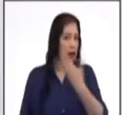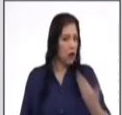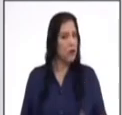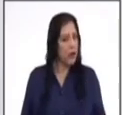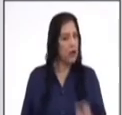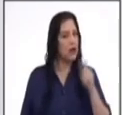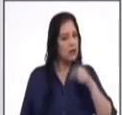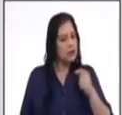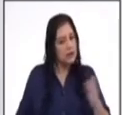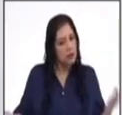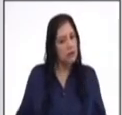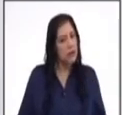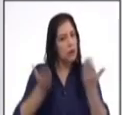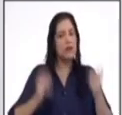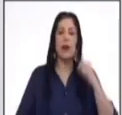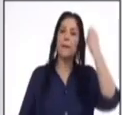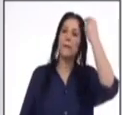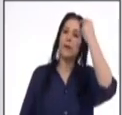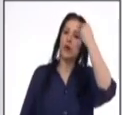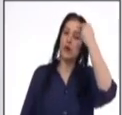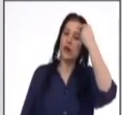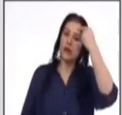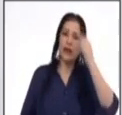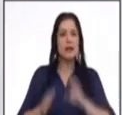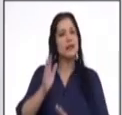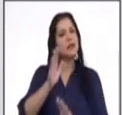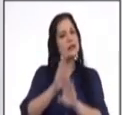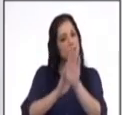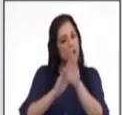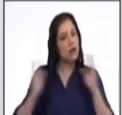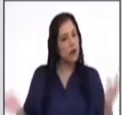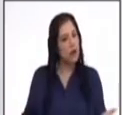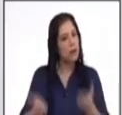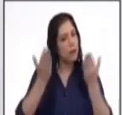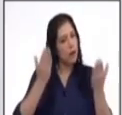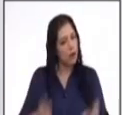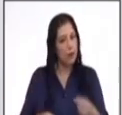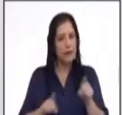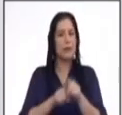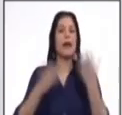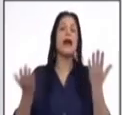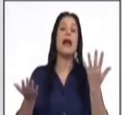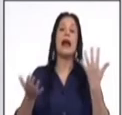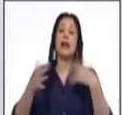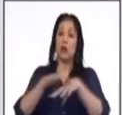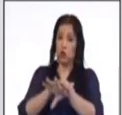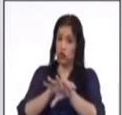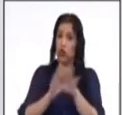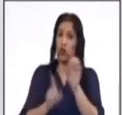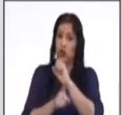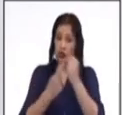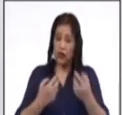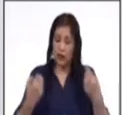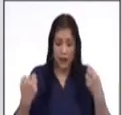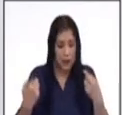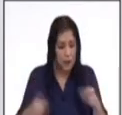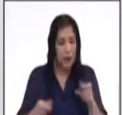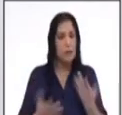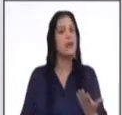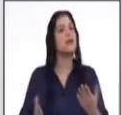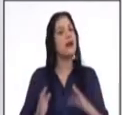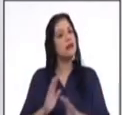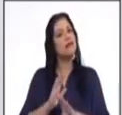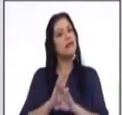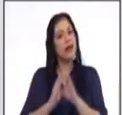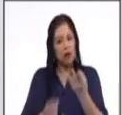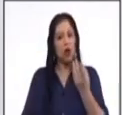debe seguir impulsando políticas de desarrollo que promuevan la inclusión social y que permitan que el